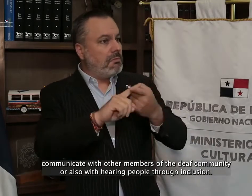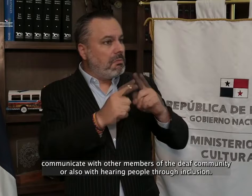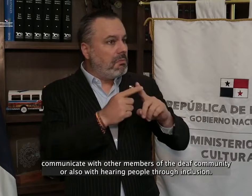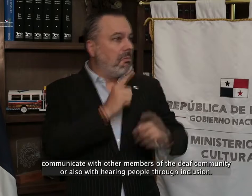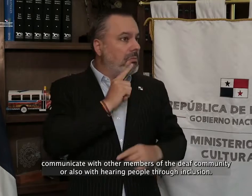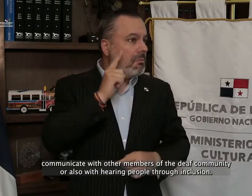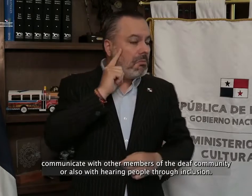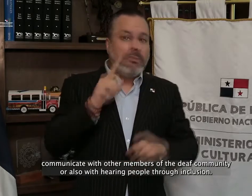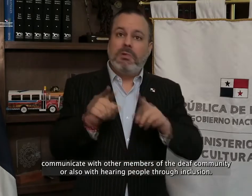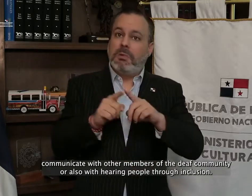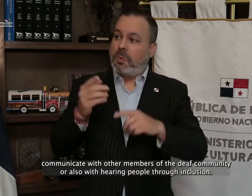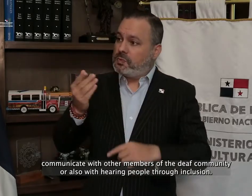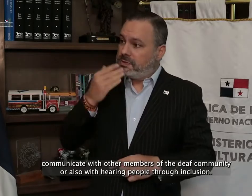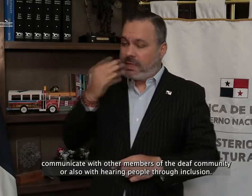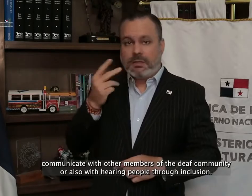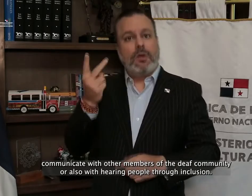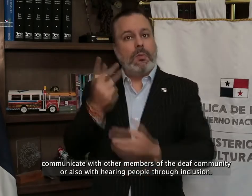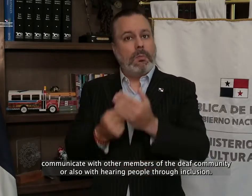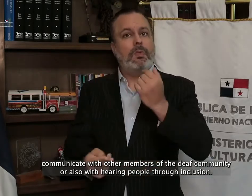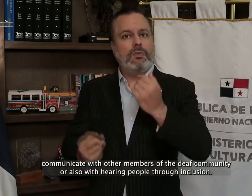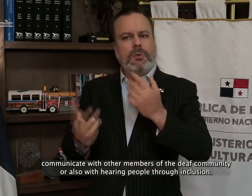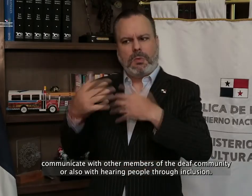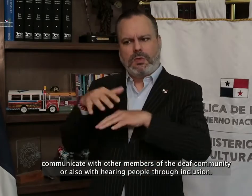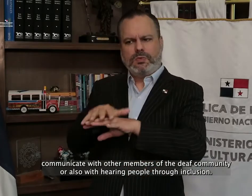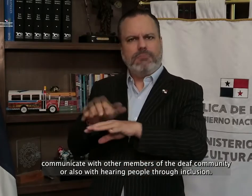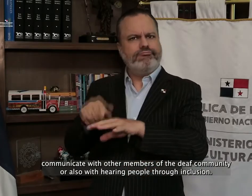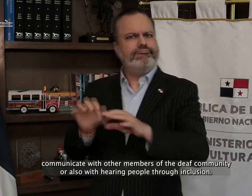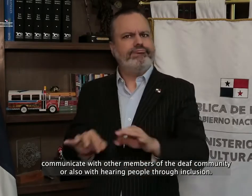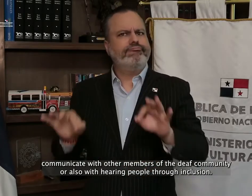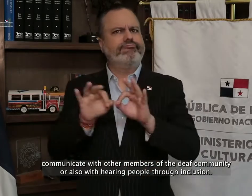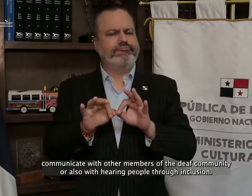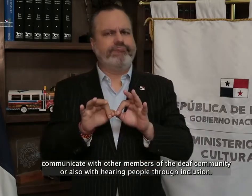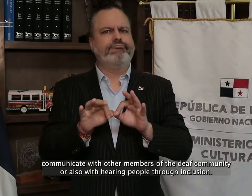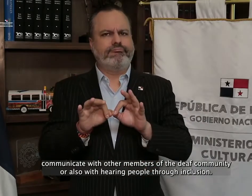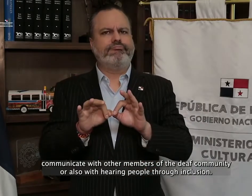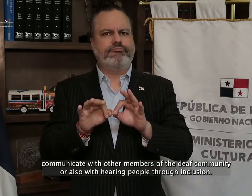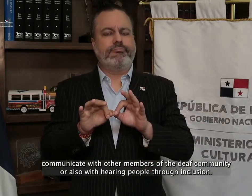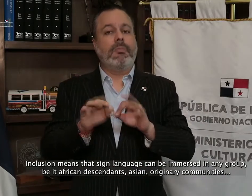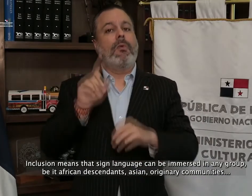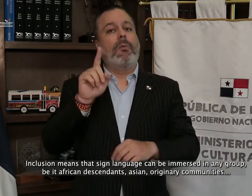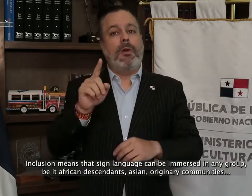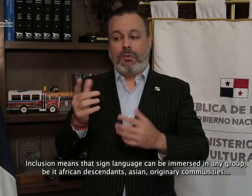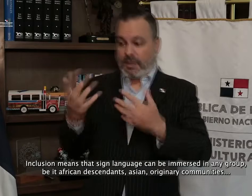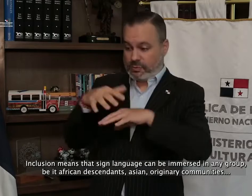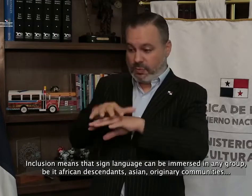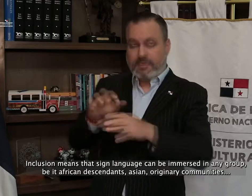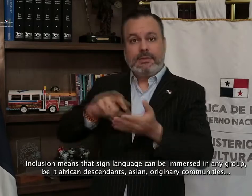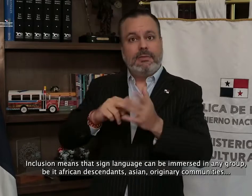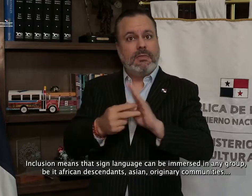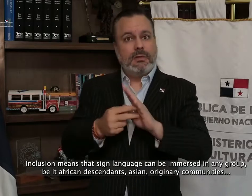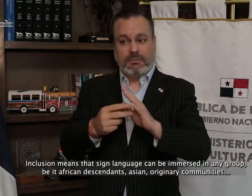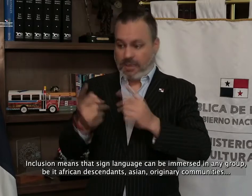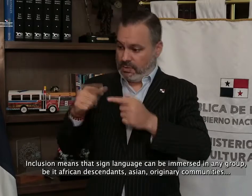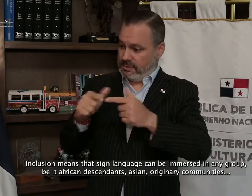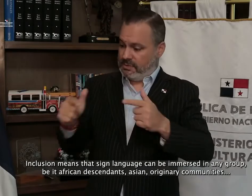mundo hay muchos niños sordos que carecen de la educación. Debemos darles la oportunidad de enseñarles lenguas de